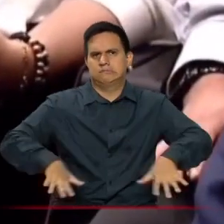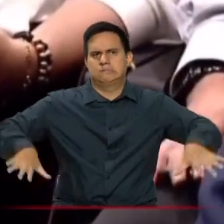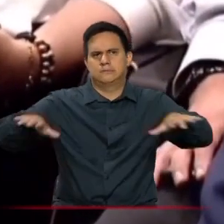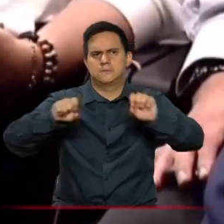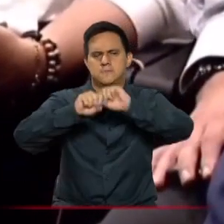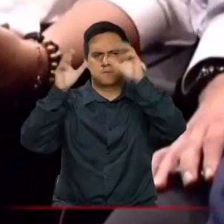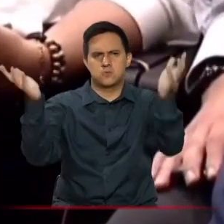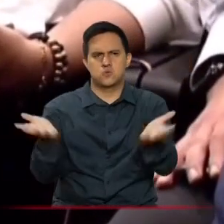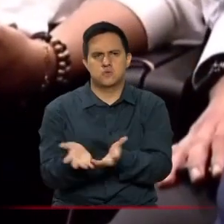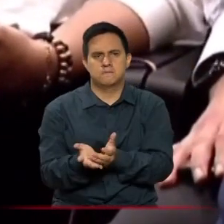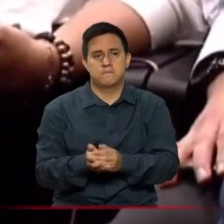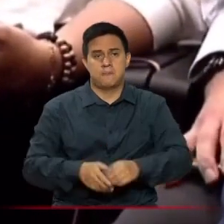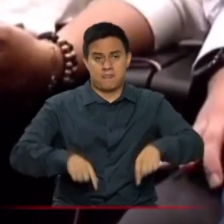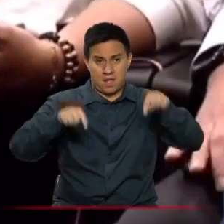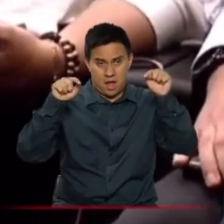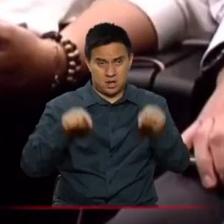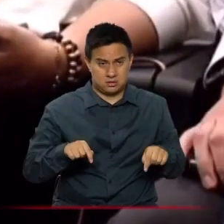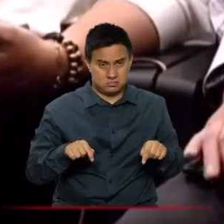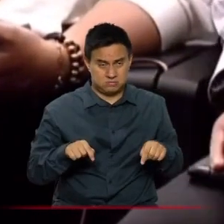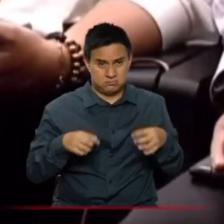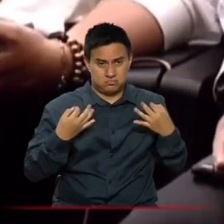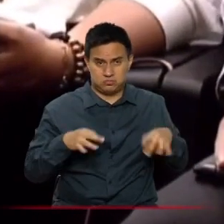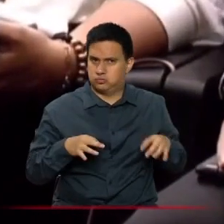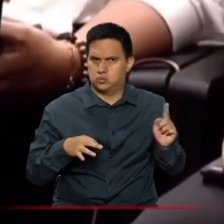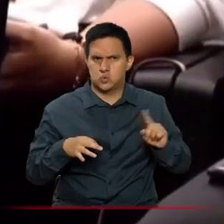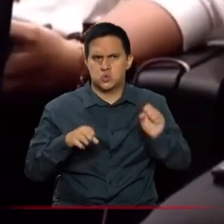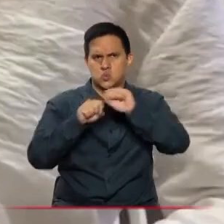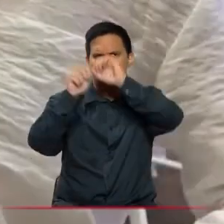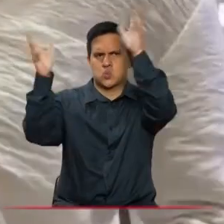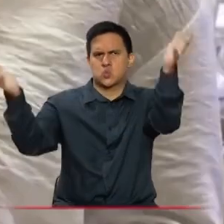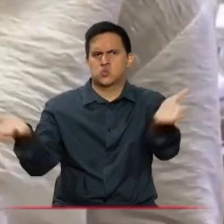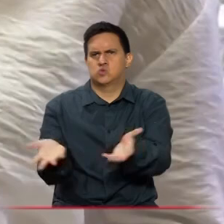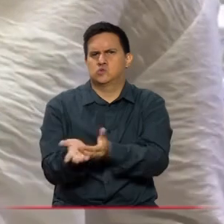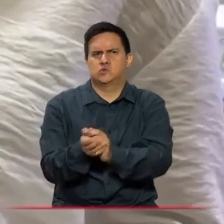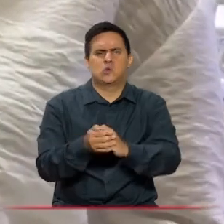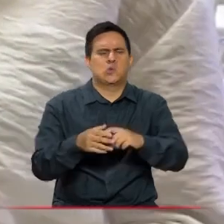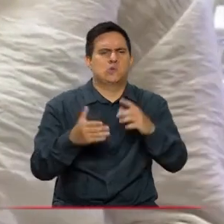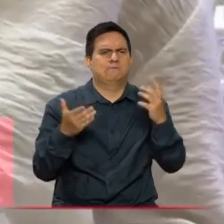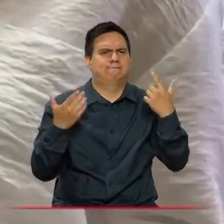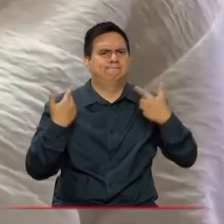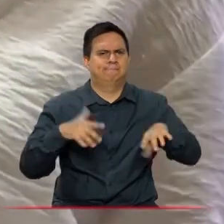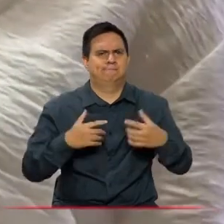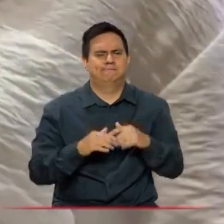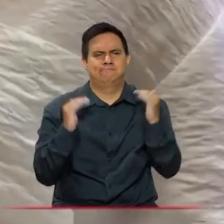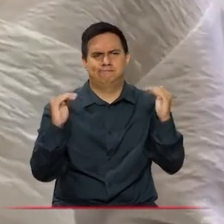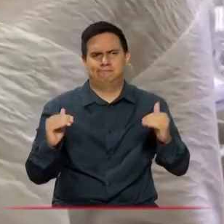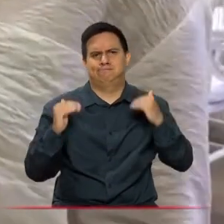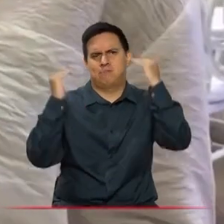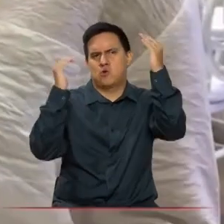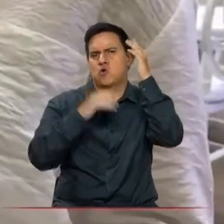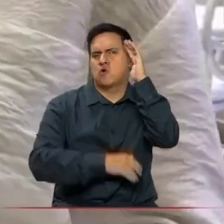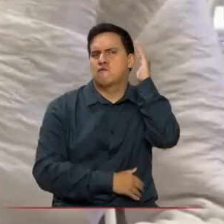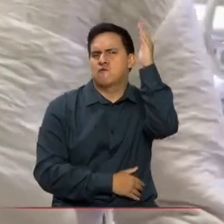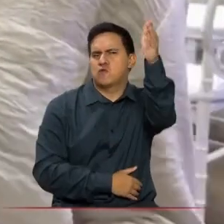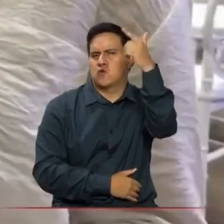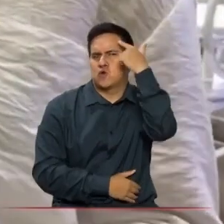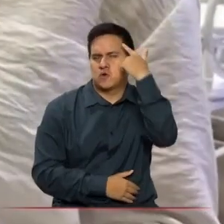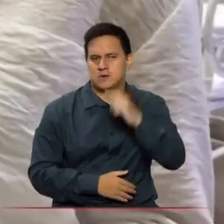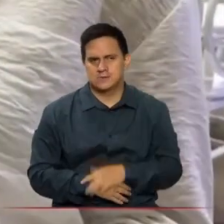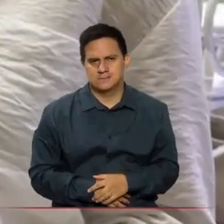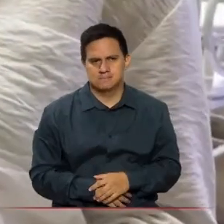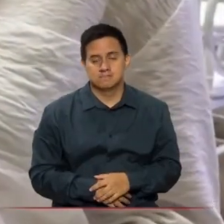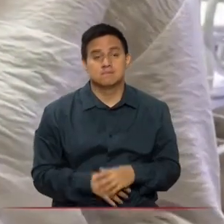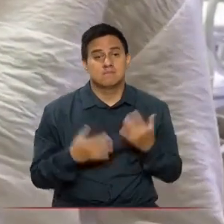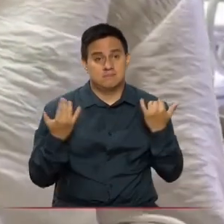mundo, para el presente y para las generaciones futuras. Los pueblos en Colombia y los pueblos en la región e incluso en el mundo